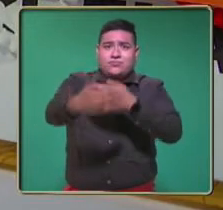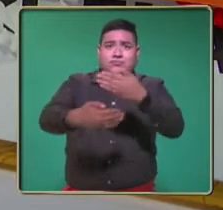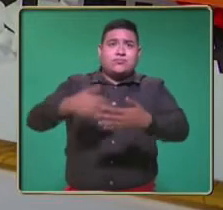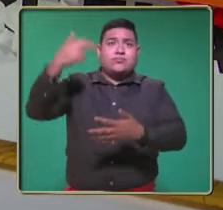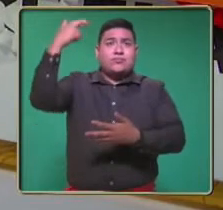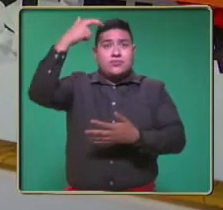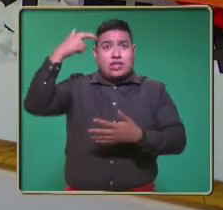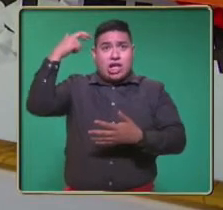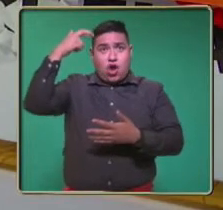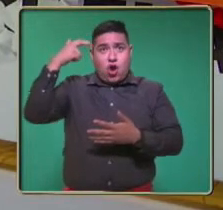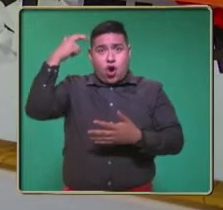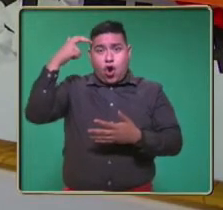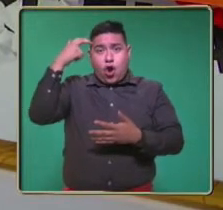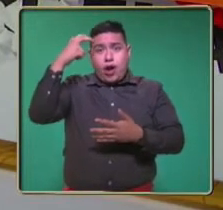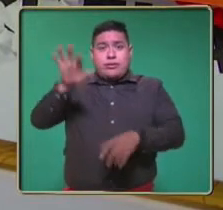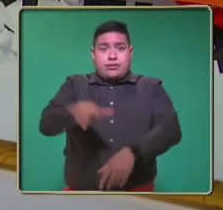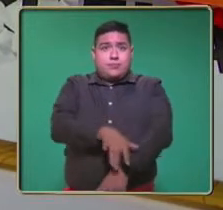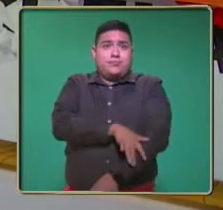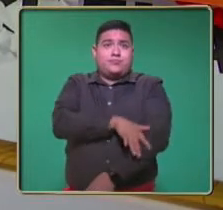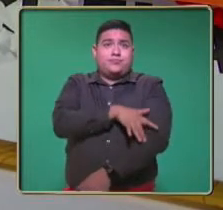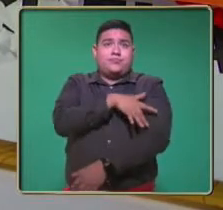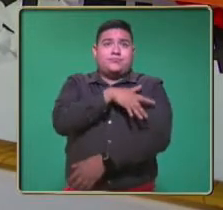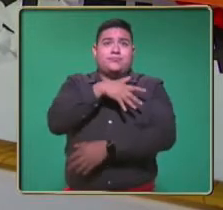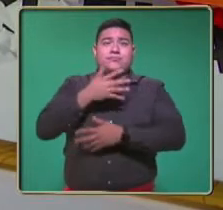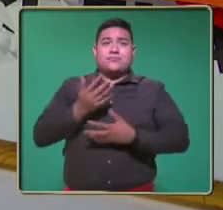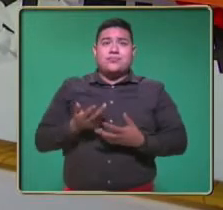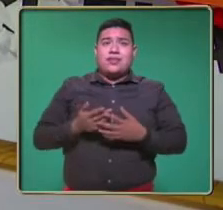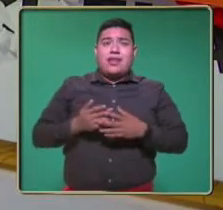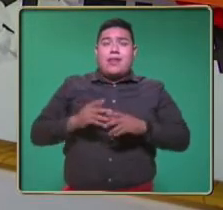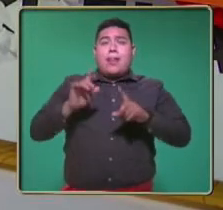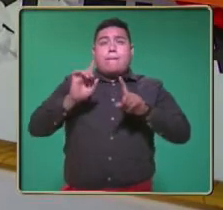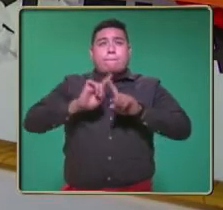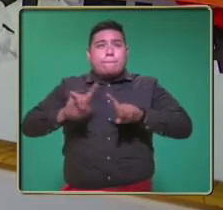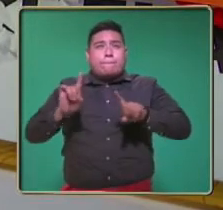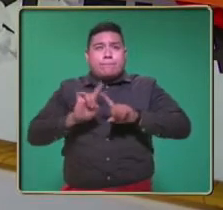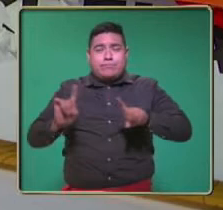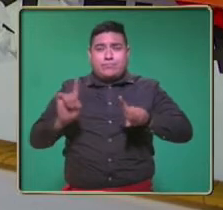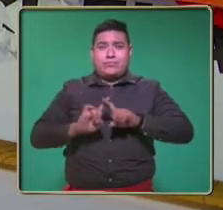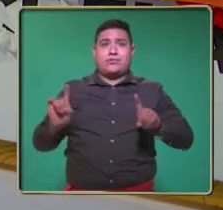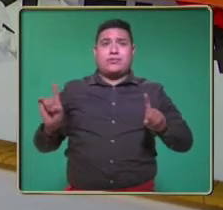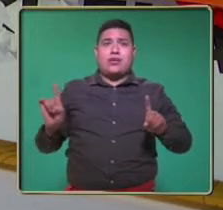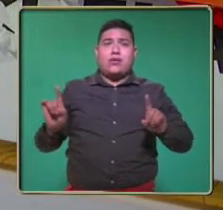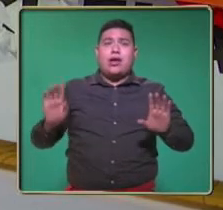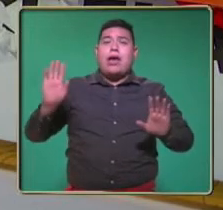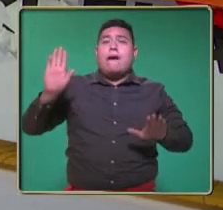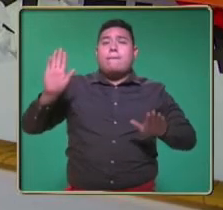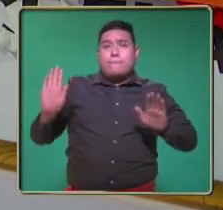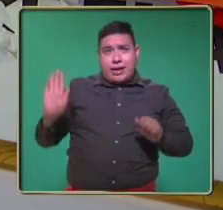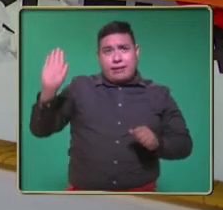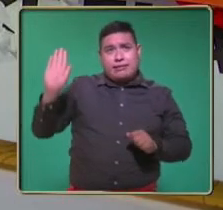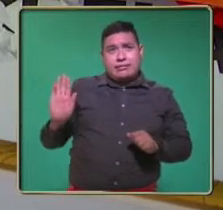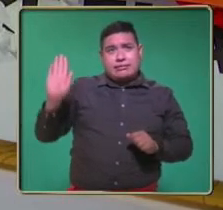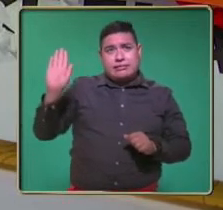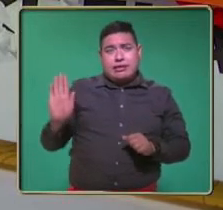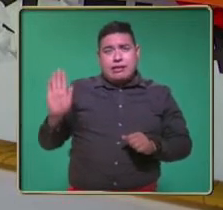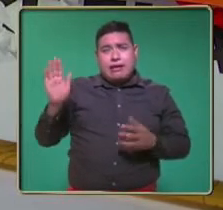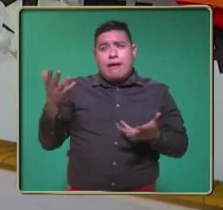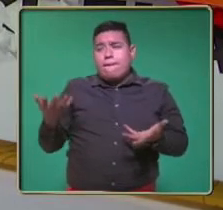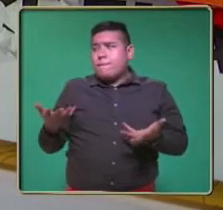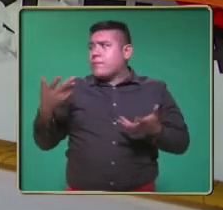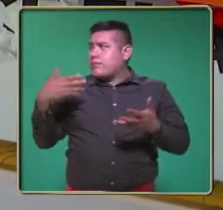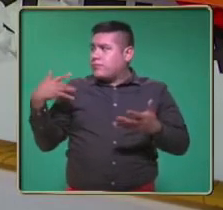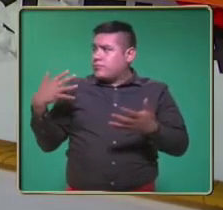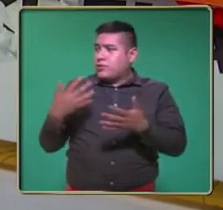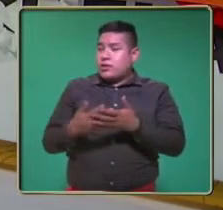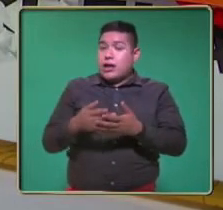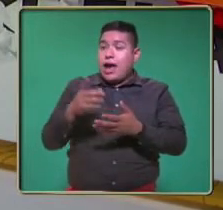psicológicas y emocionales que varían según el caso, aunque tienen similitudes desde el momento